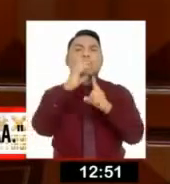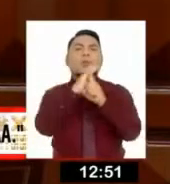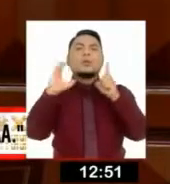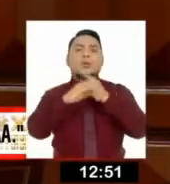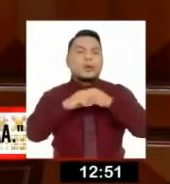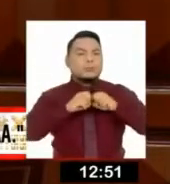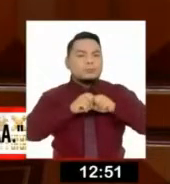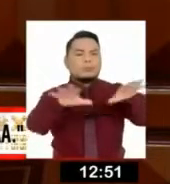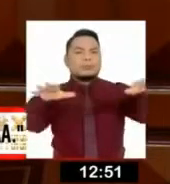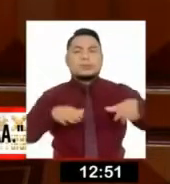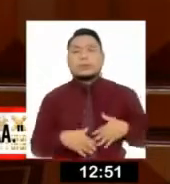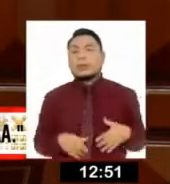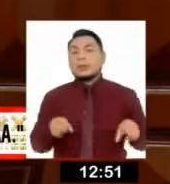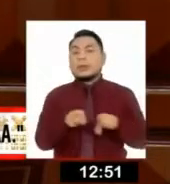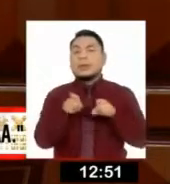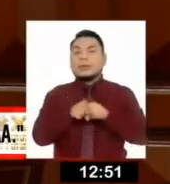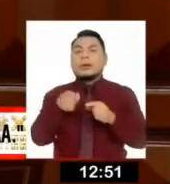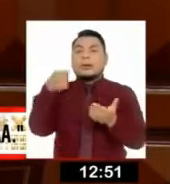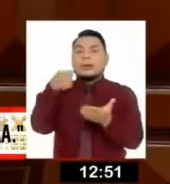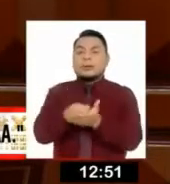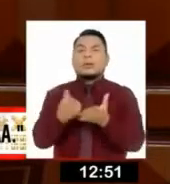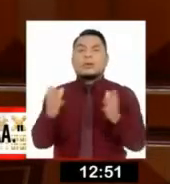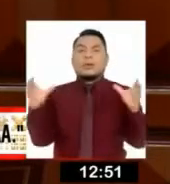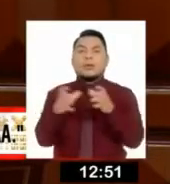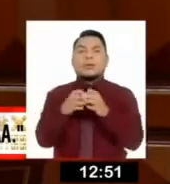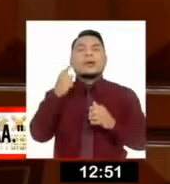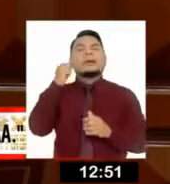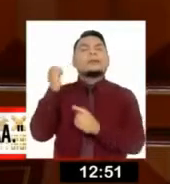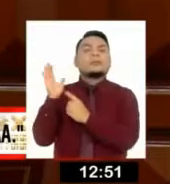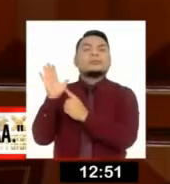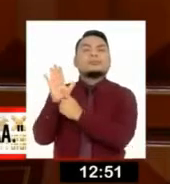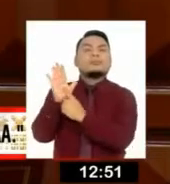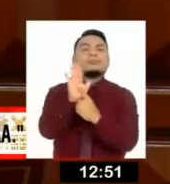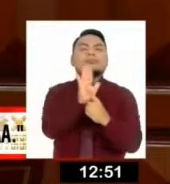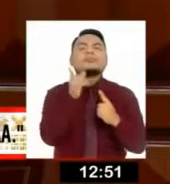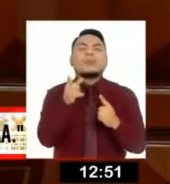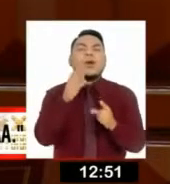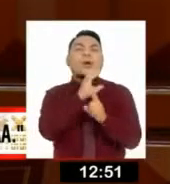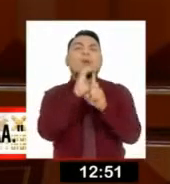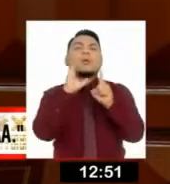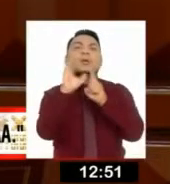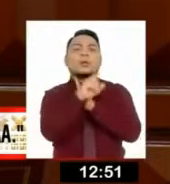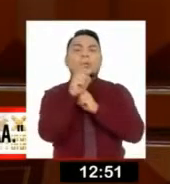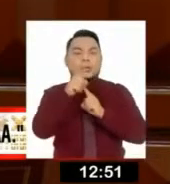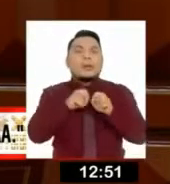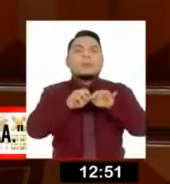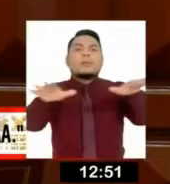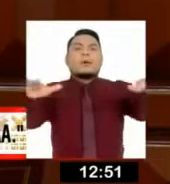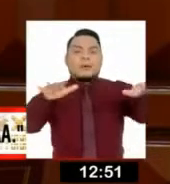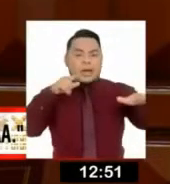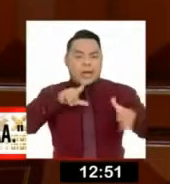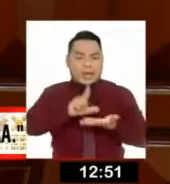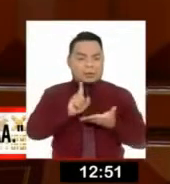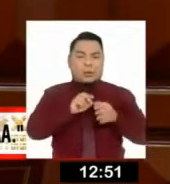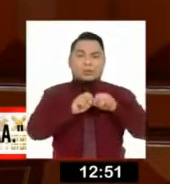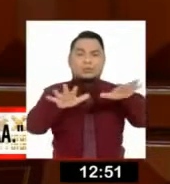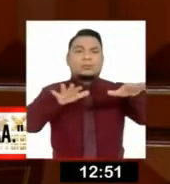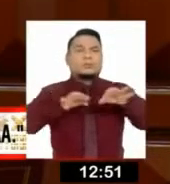culturales. Dinamizaremos la industria editorial. La gestión de las culturas será descentralizada.